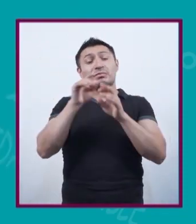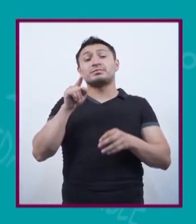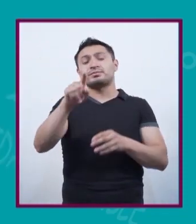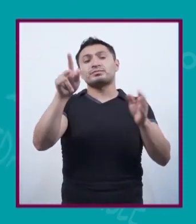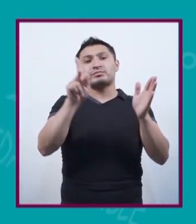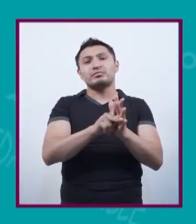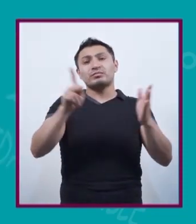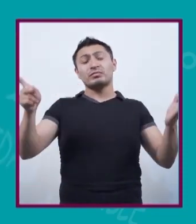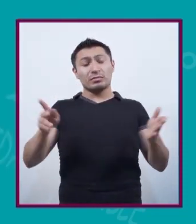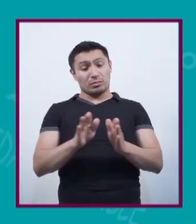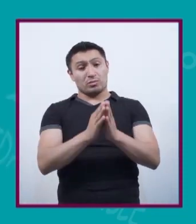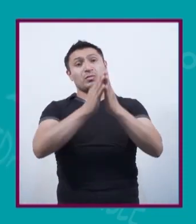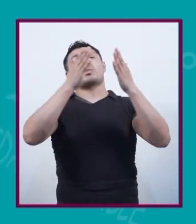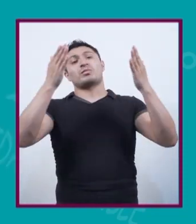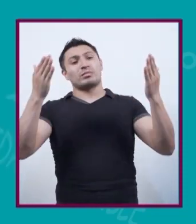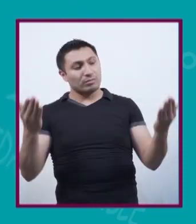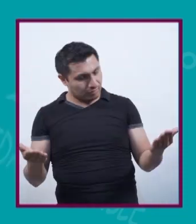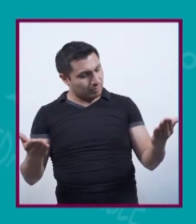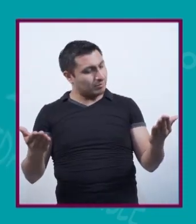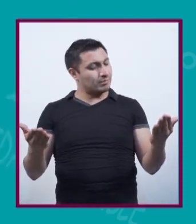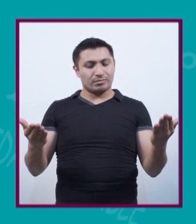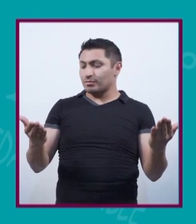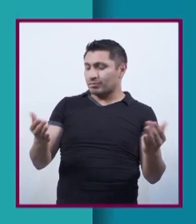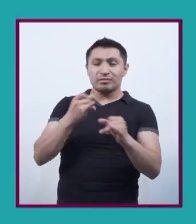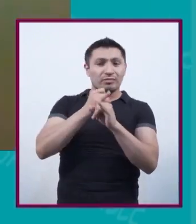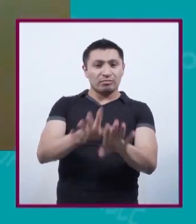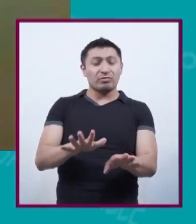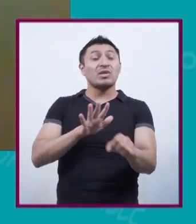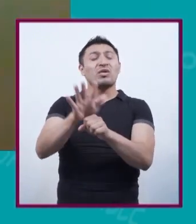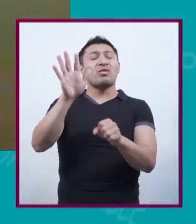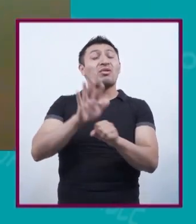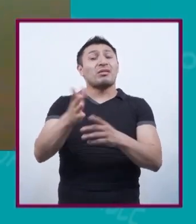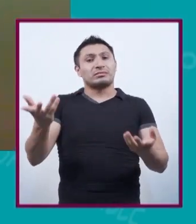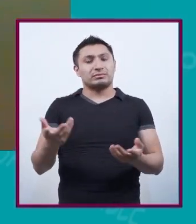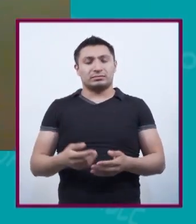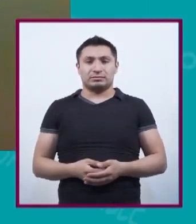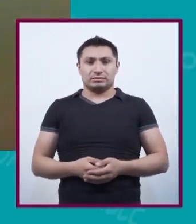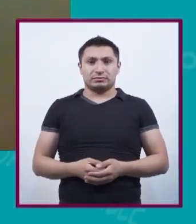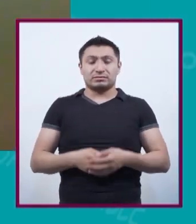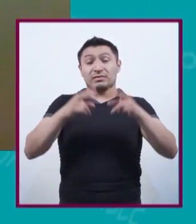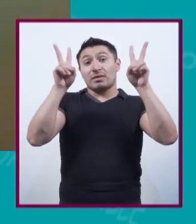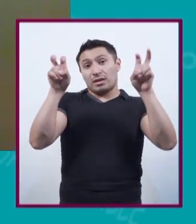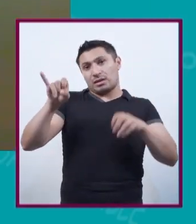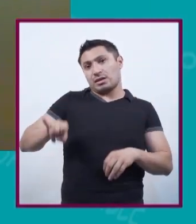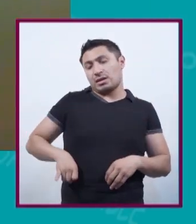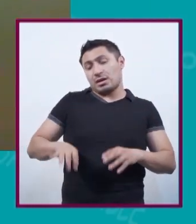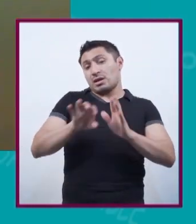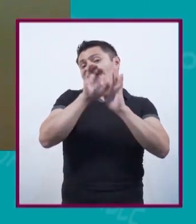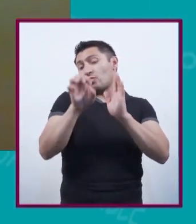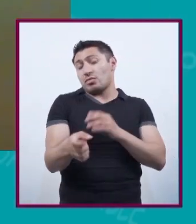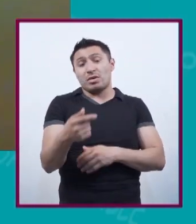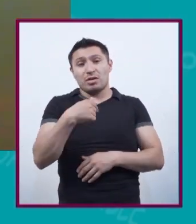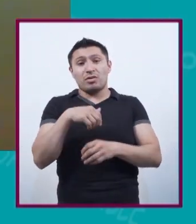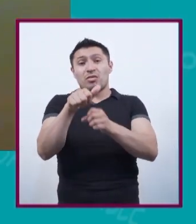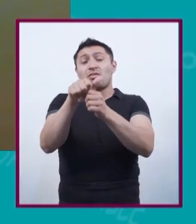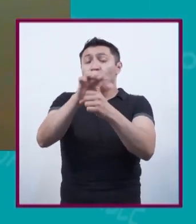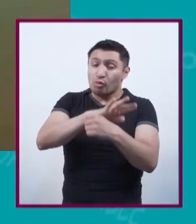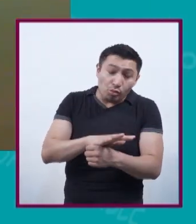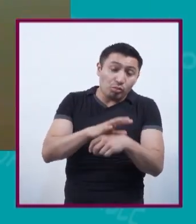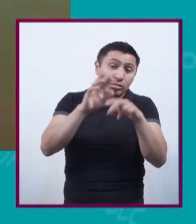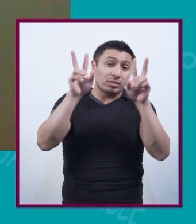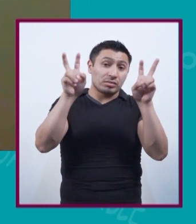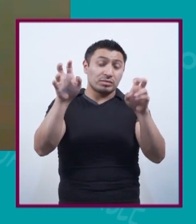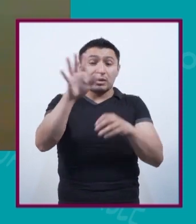abres un periódico, ¿qué tipo de información es la que buscas? Los temas de mi interés, por ejemplo, en la actualidad busco sobre el